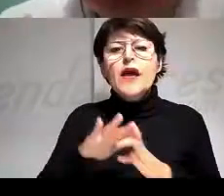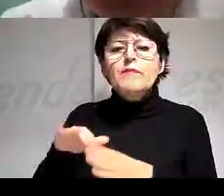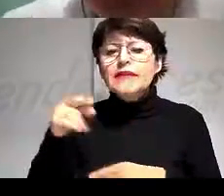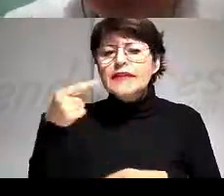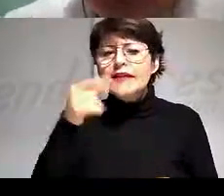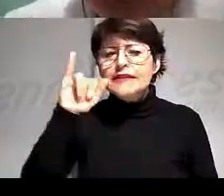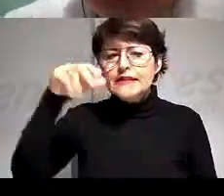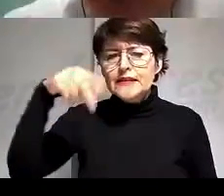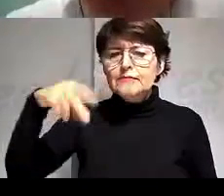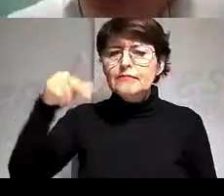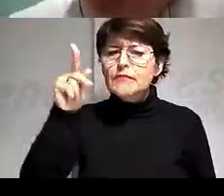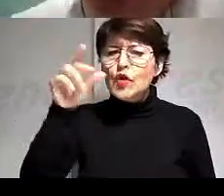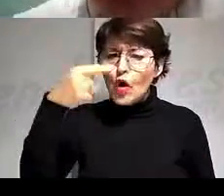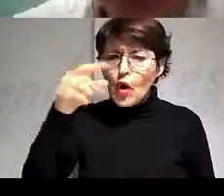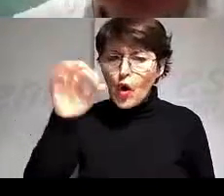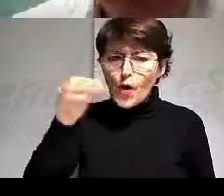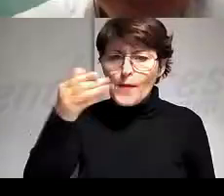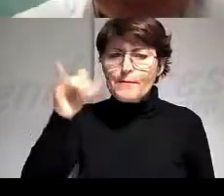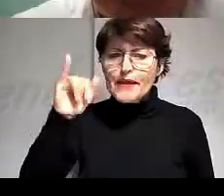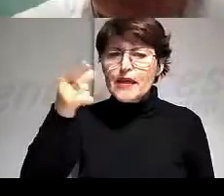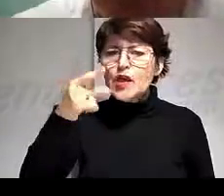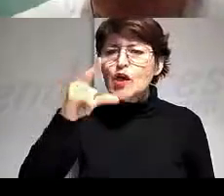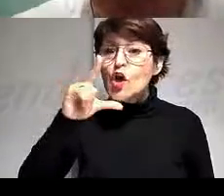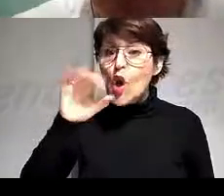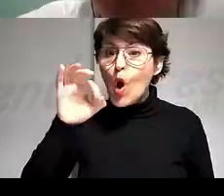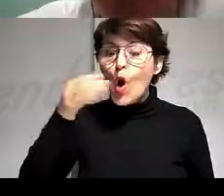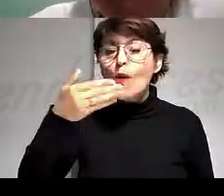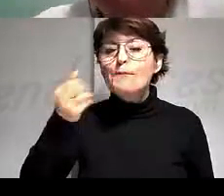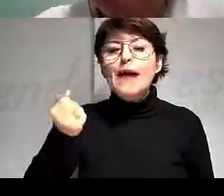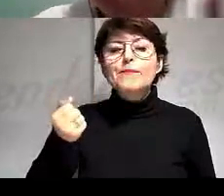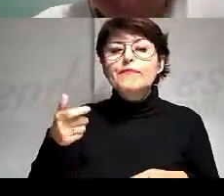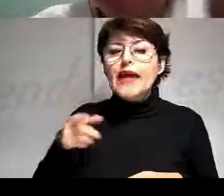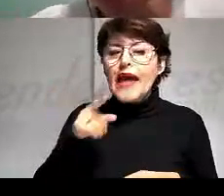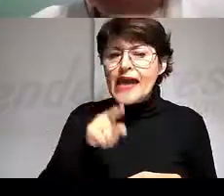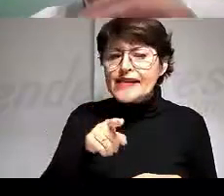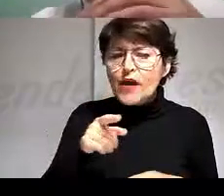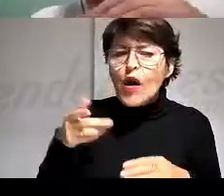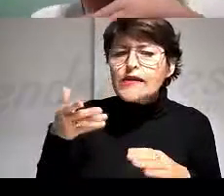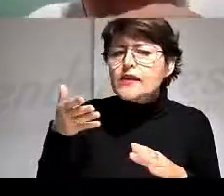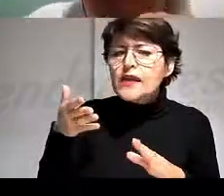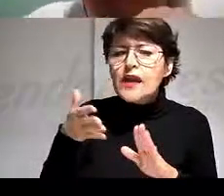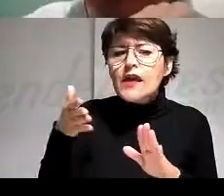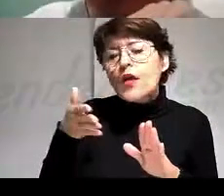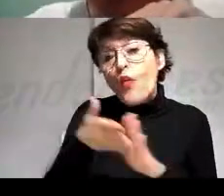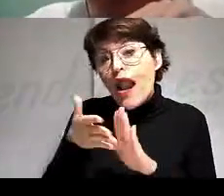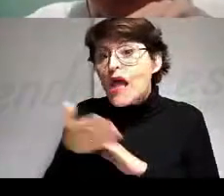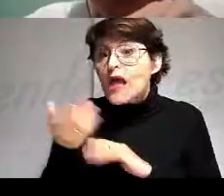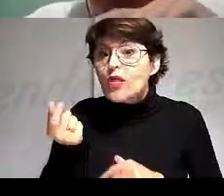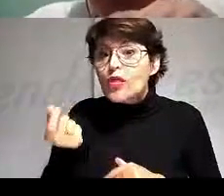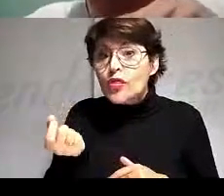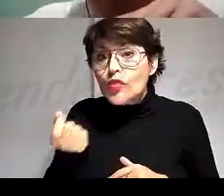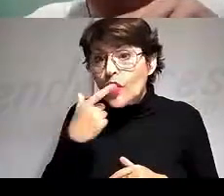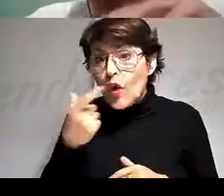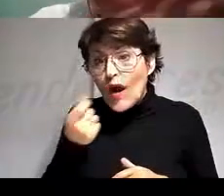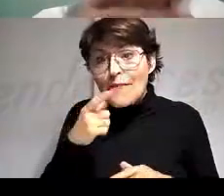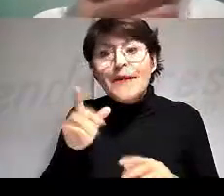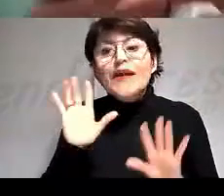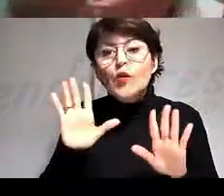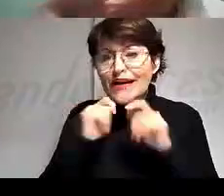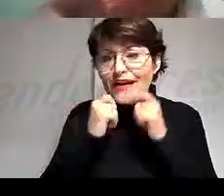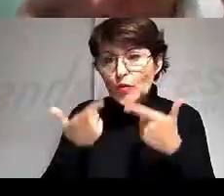biloba es una droga vegetal, el principal interés de la cual es que actúa como vasodilatador